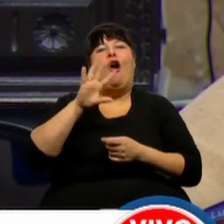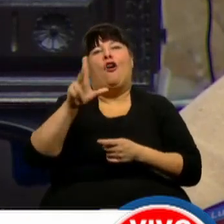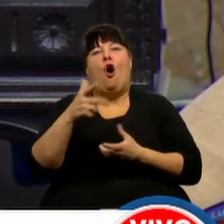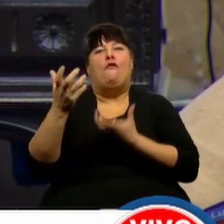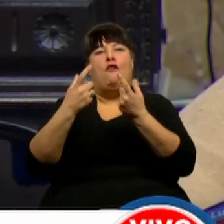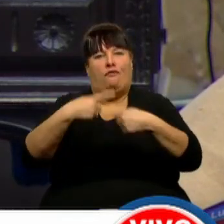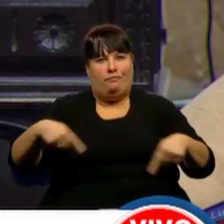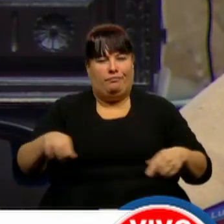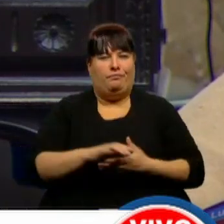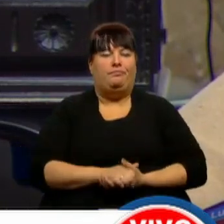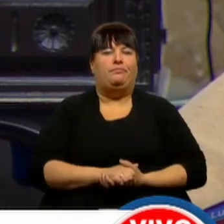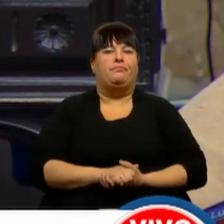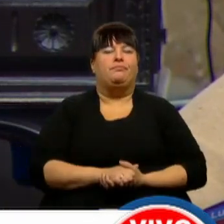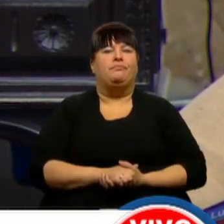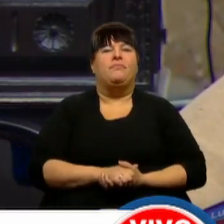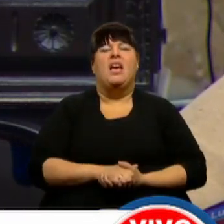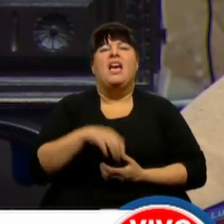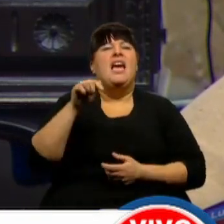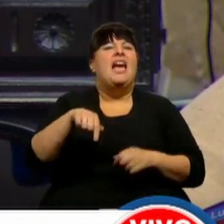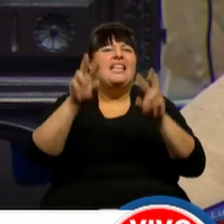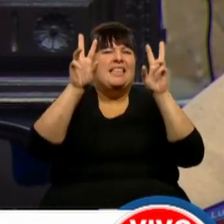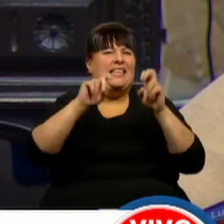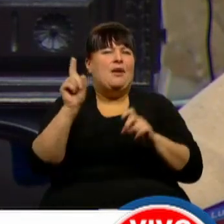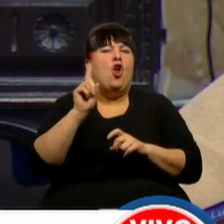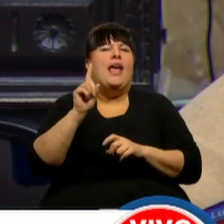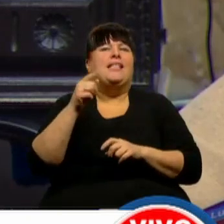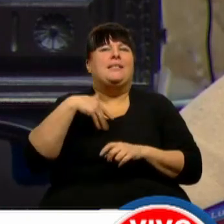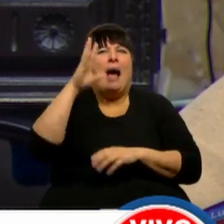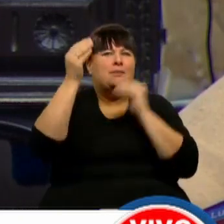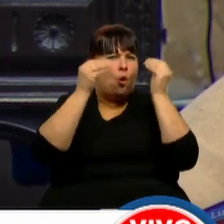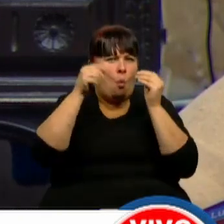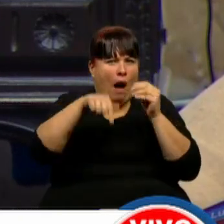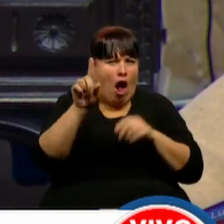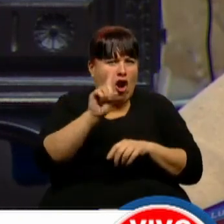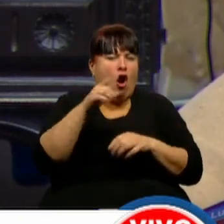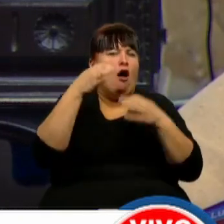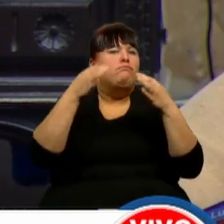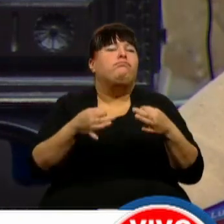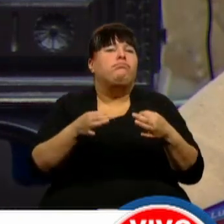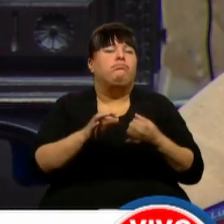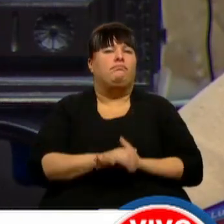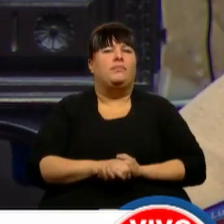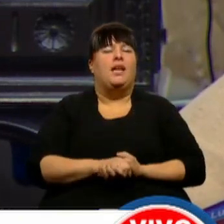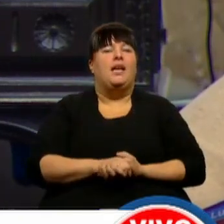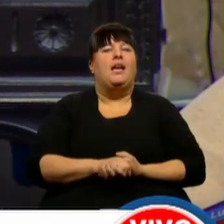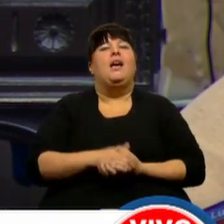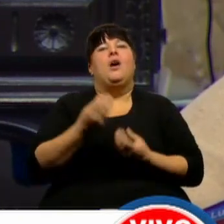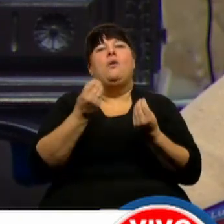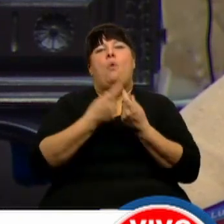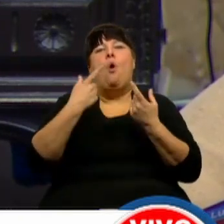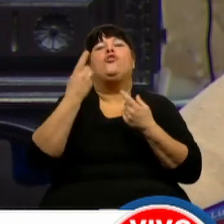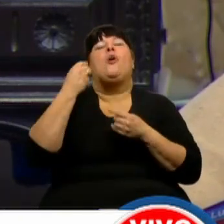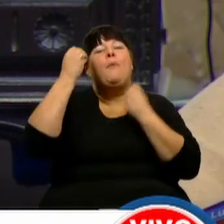delitos. Esta no es la cuestión que más nos ocupa o preocupa en este momento, sino que uno de los tantos